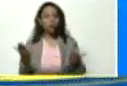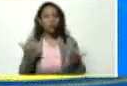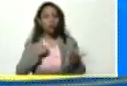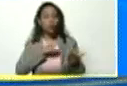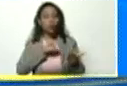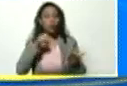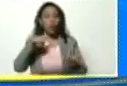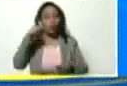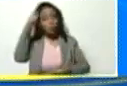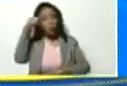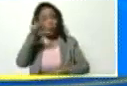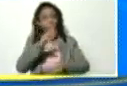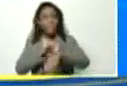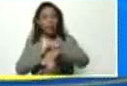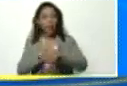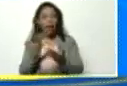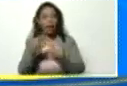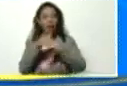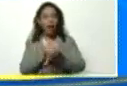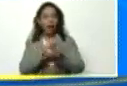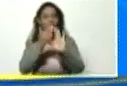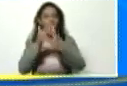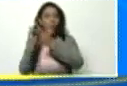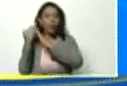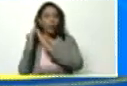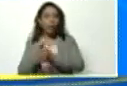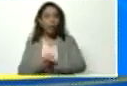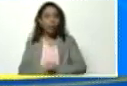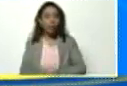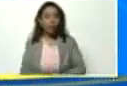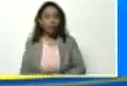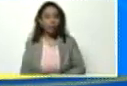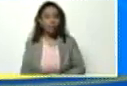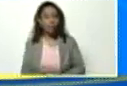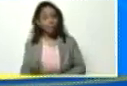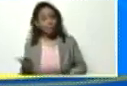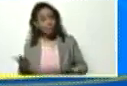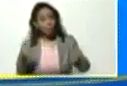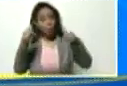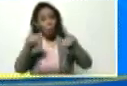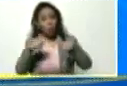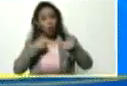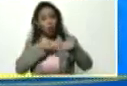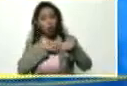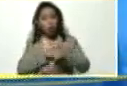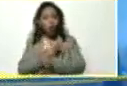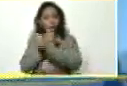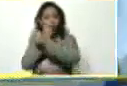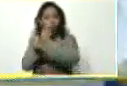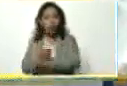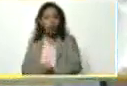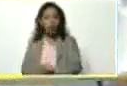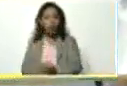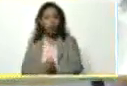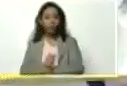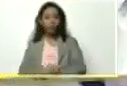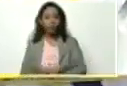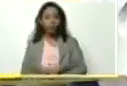nuestro pueblo, médica integral comunitaria. Hoy estamos graduando